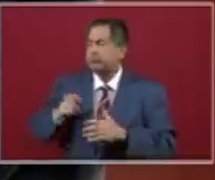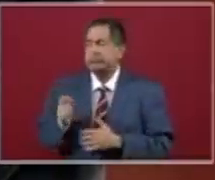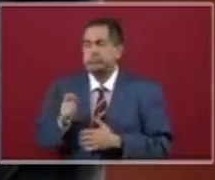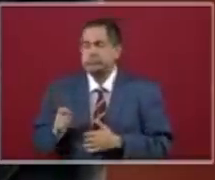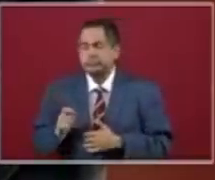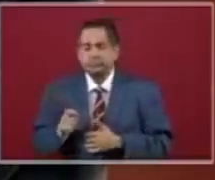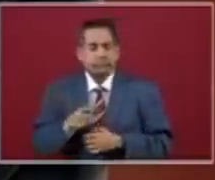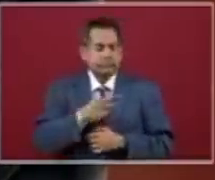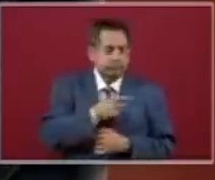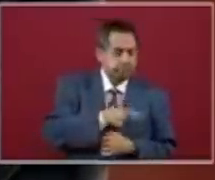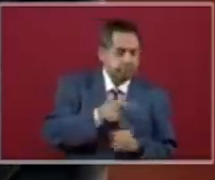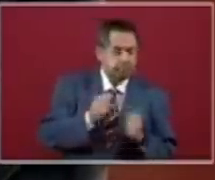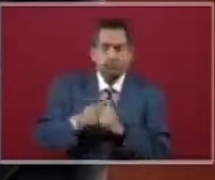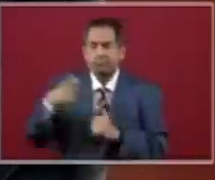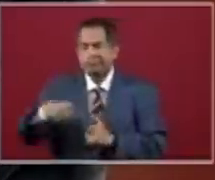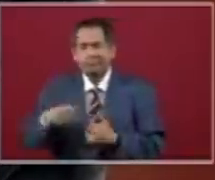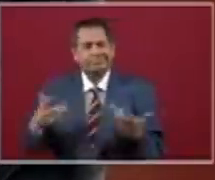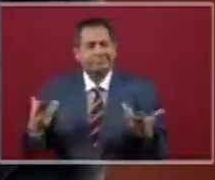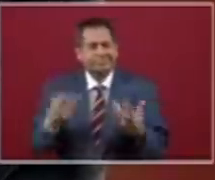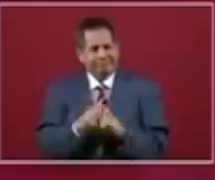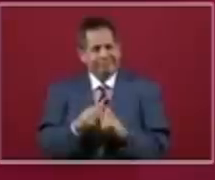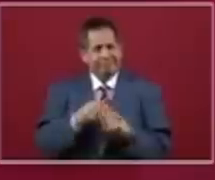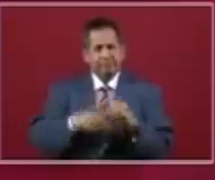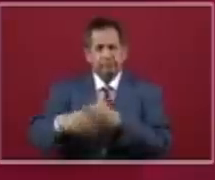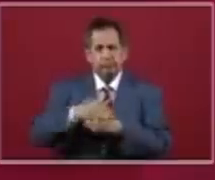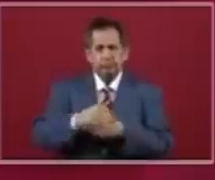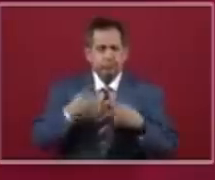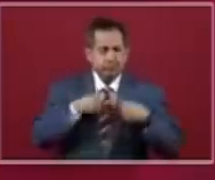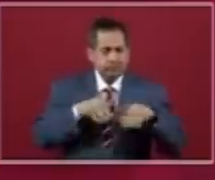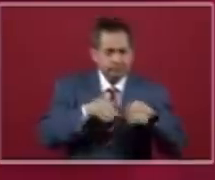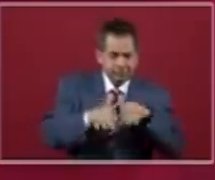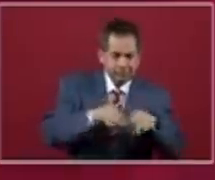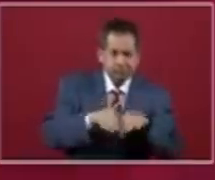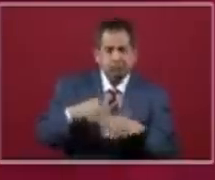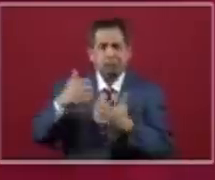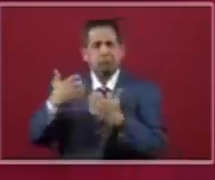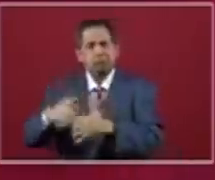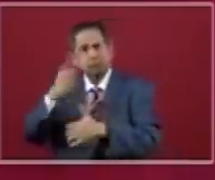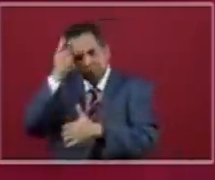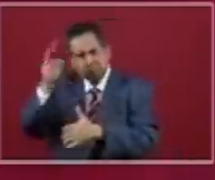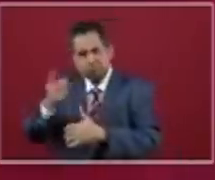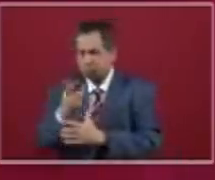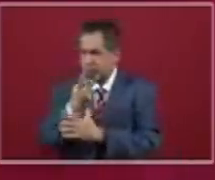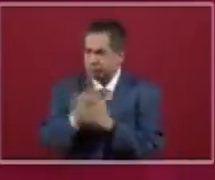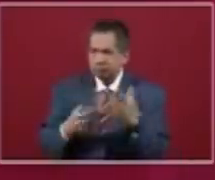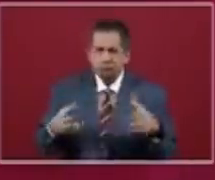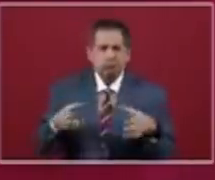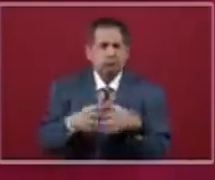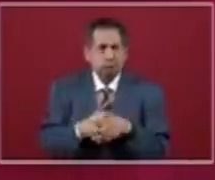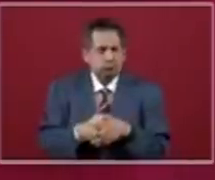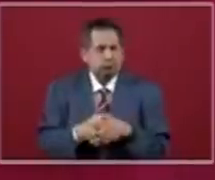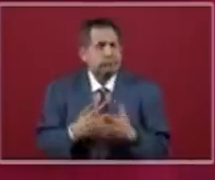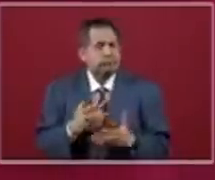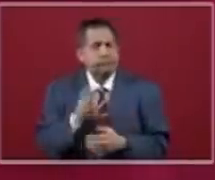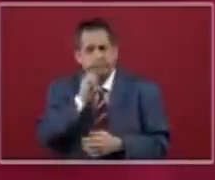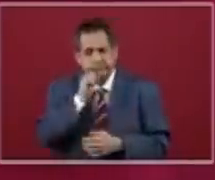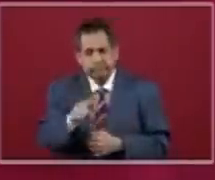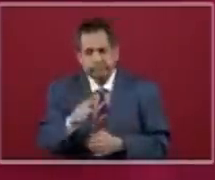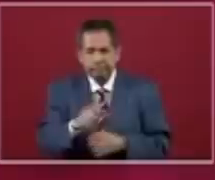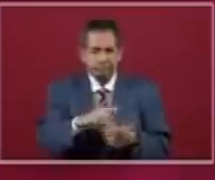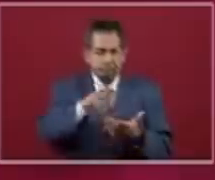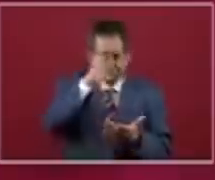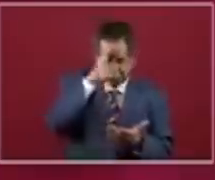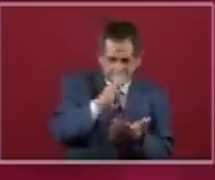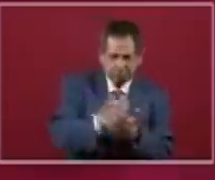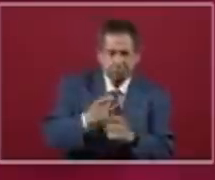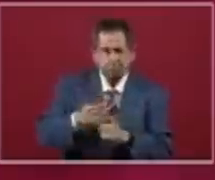de pobres y de ricos, de trabajadores y de empresarios, de católicos